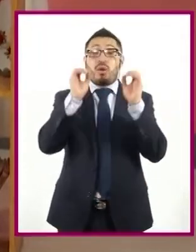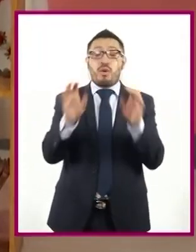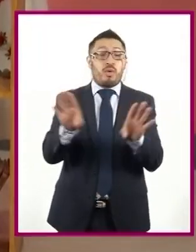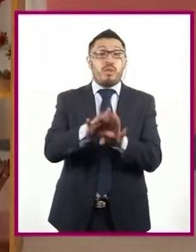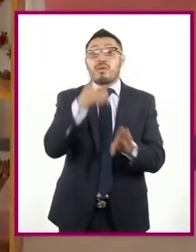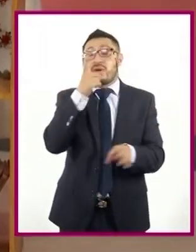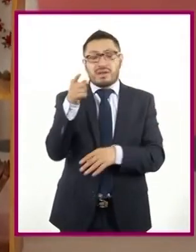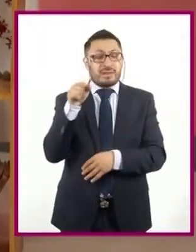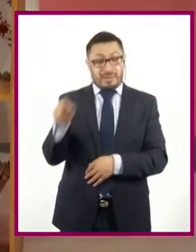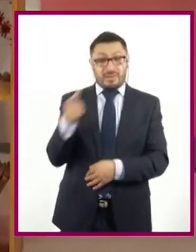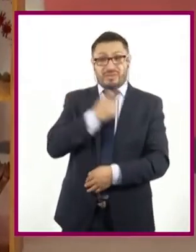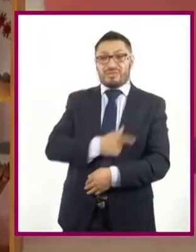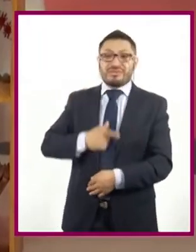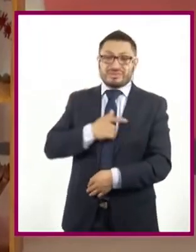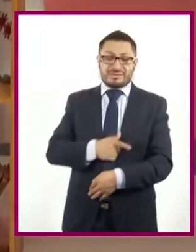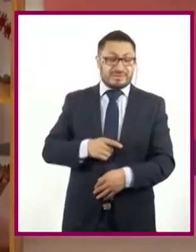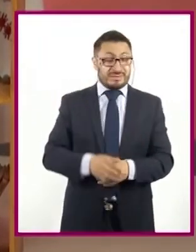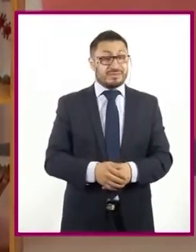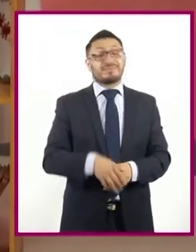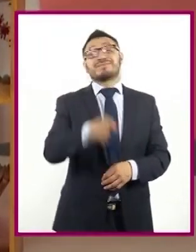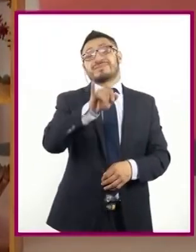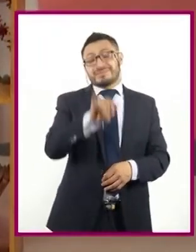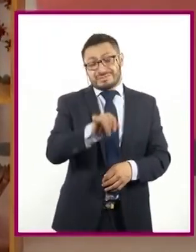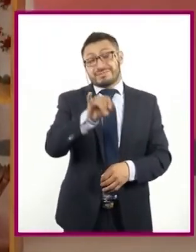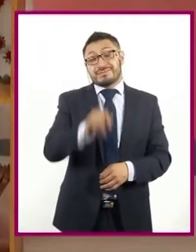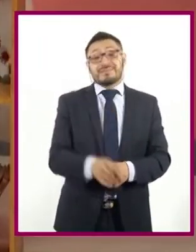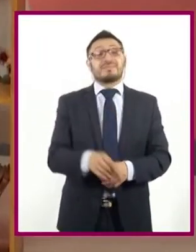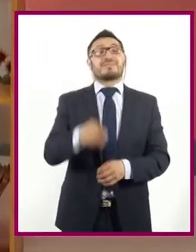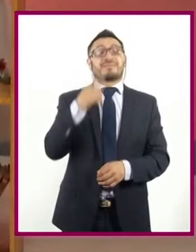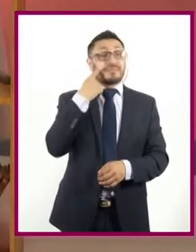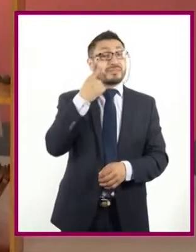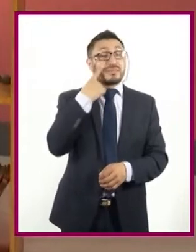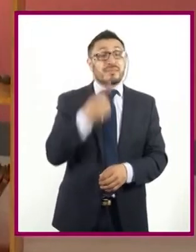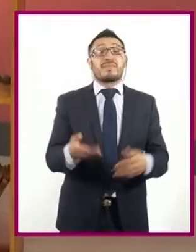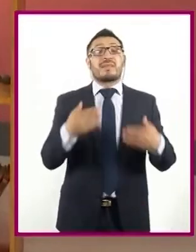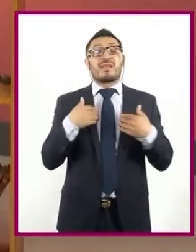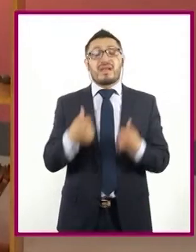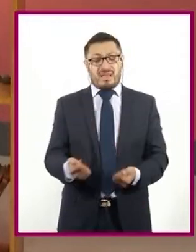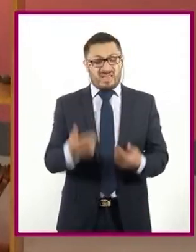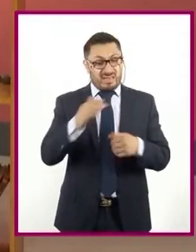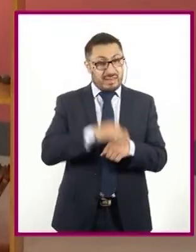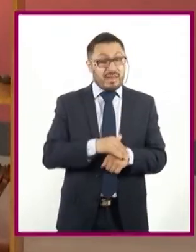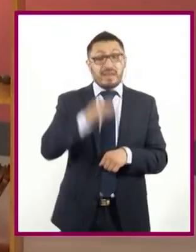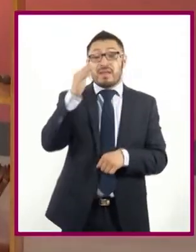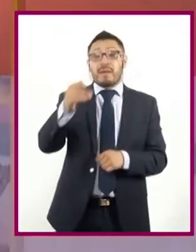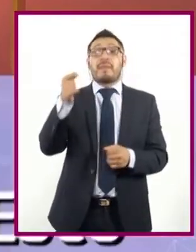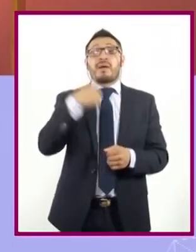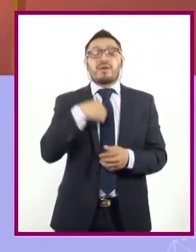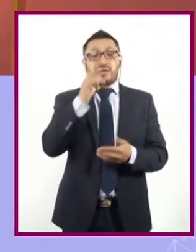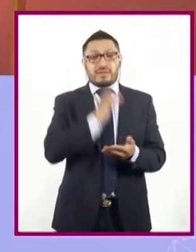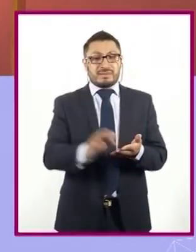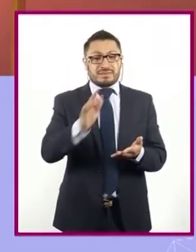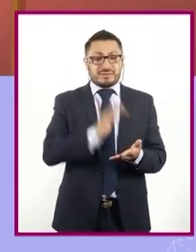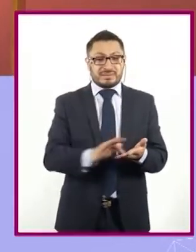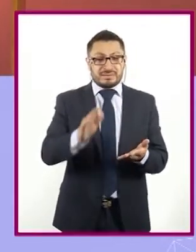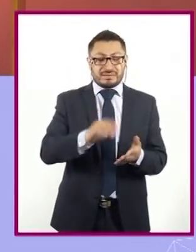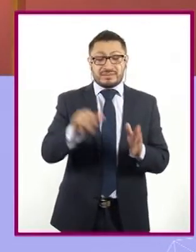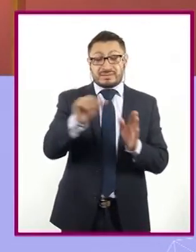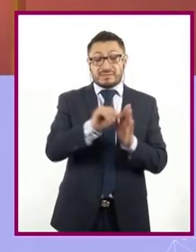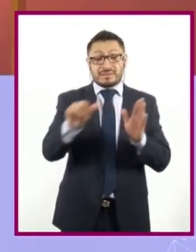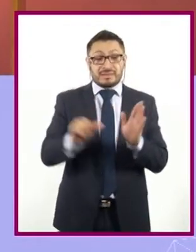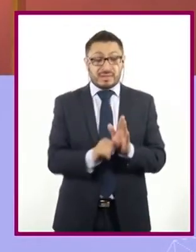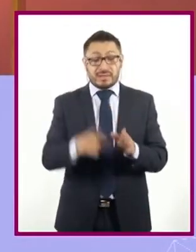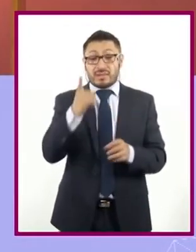que te agrada. Así es. Fíjate que para entender un poco más te leeré el